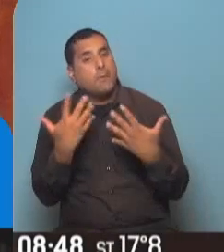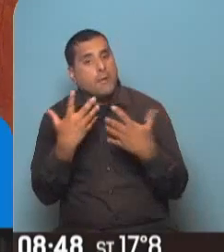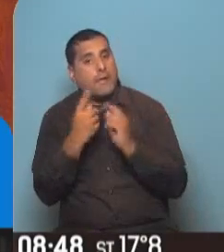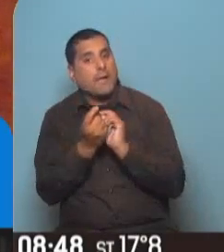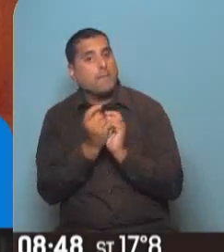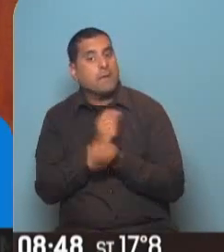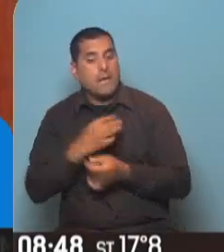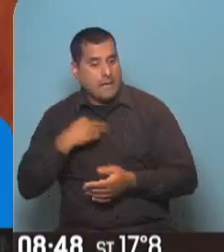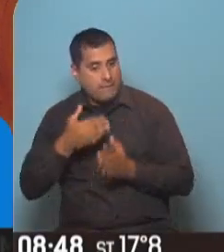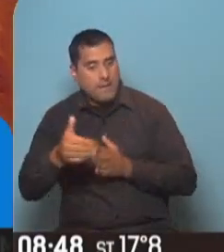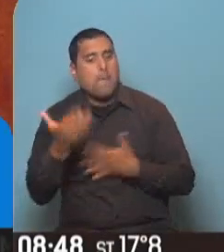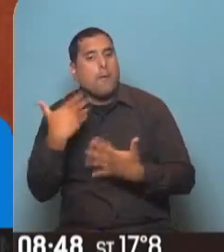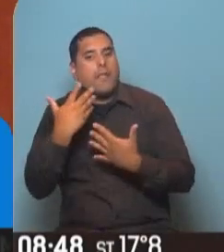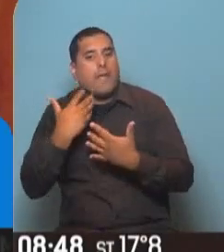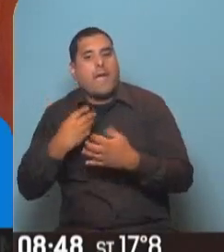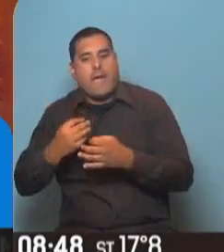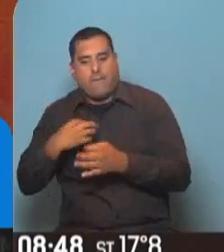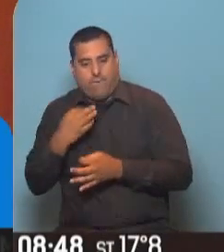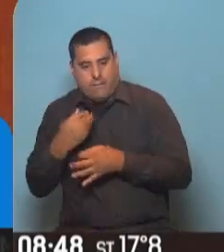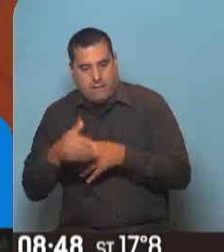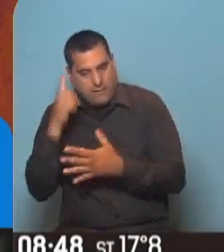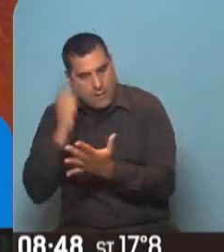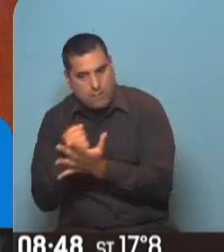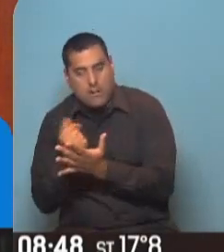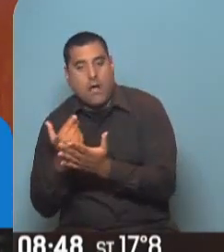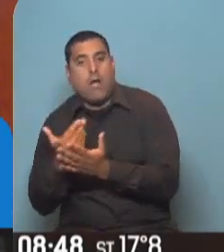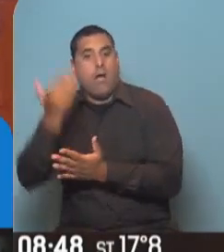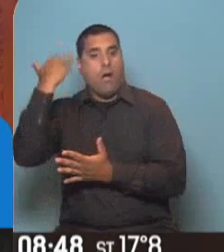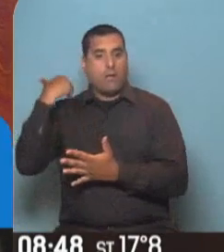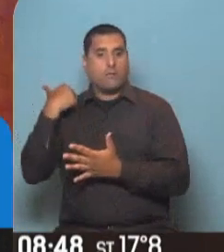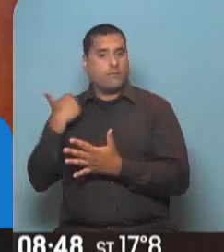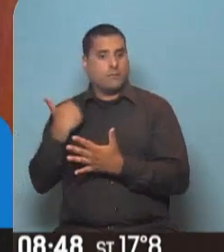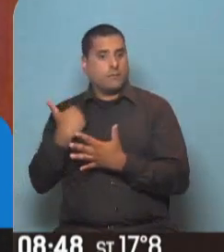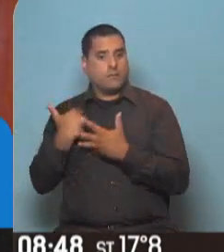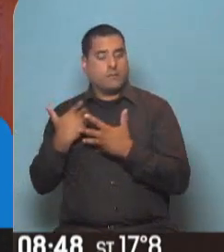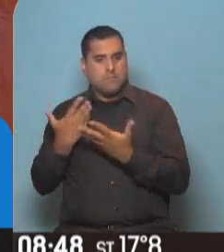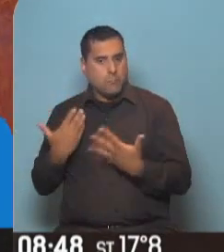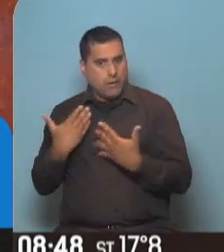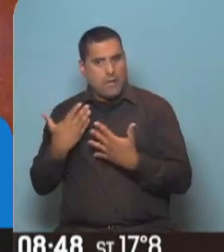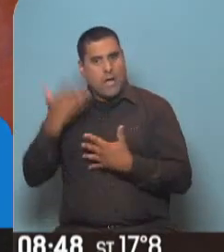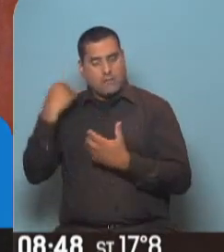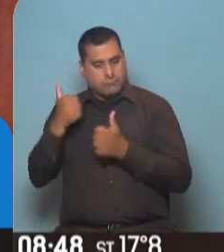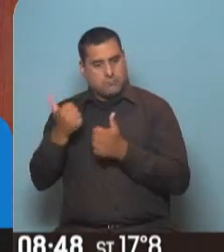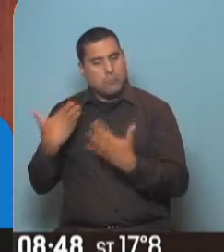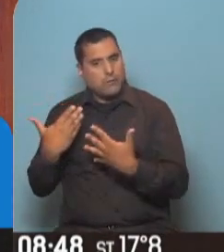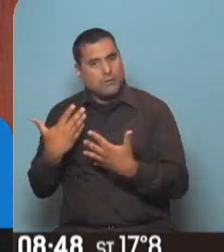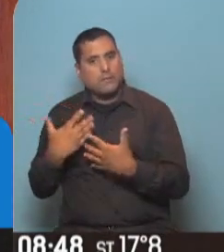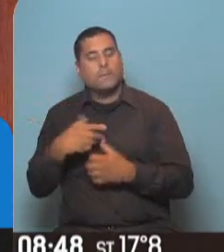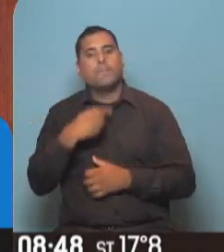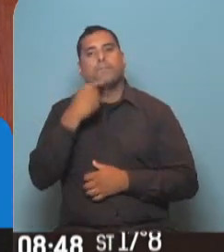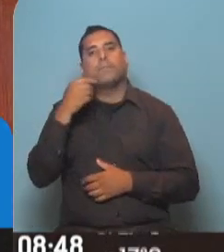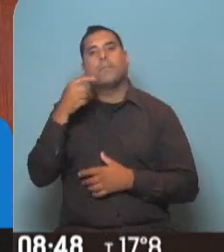su vida entera puede volver a su vida anterior luego de un gran trauma bueno por ahí un poco lo que la experiencia de las guerras del siglo